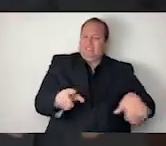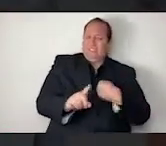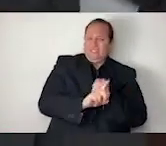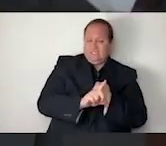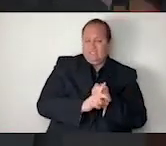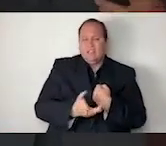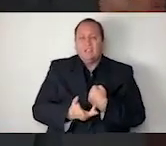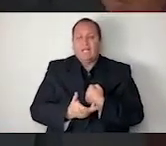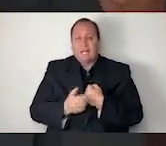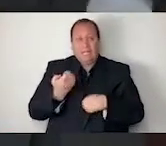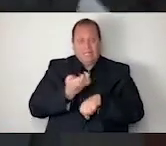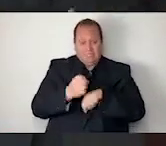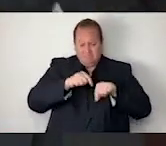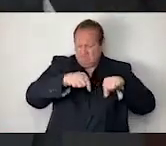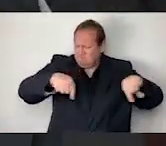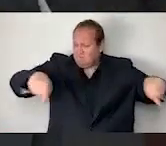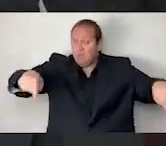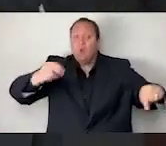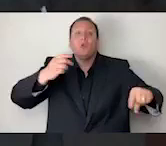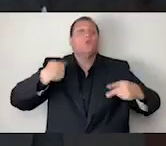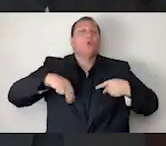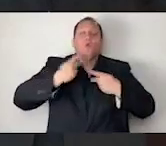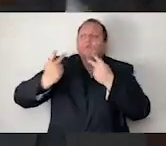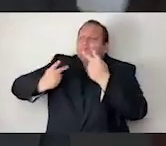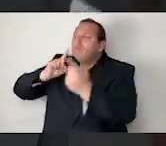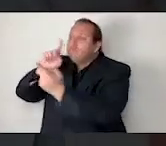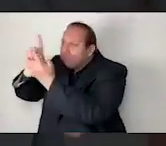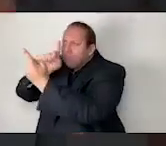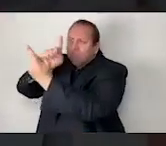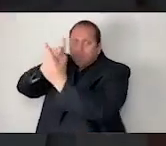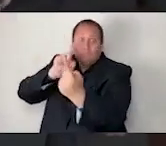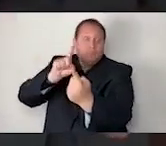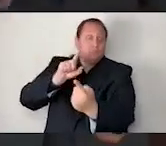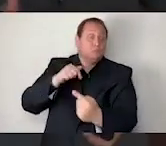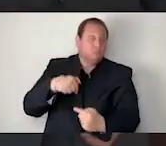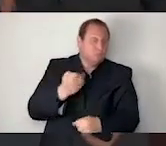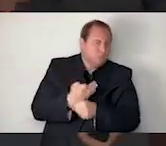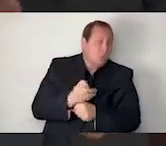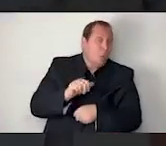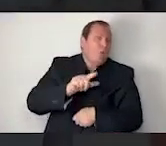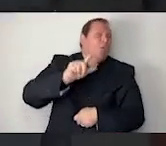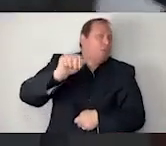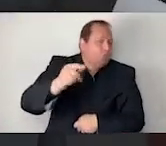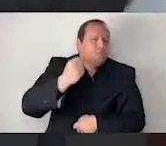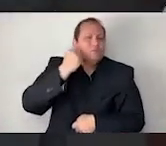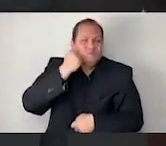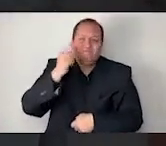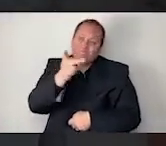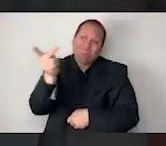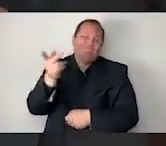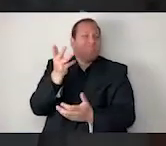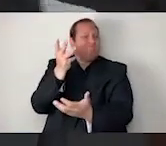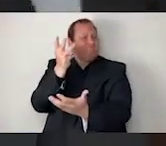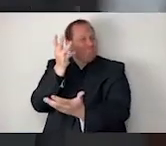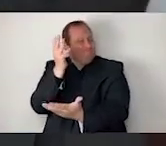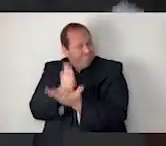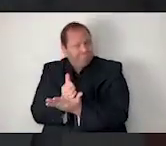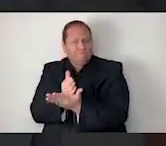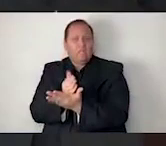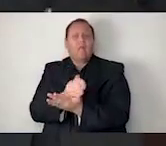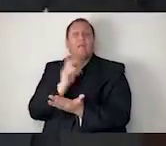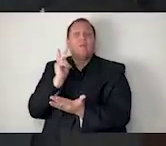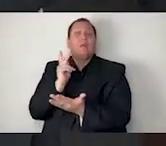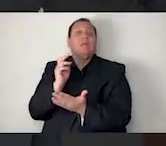tendrán que suspender las actividades pero la diferencia es que si es por mutuo propio simplemente cuando